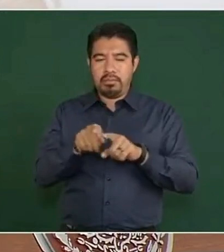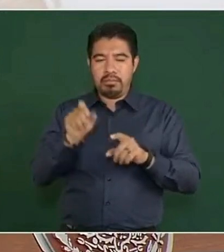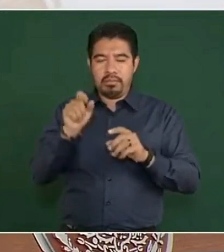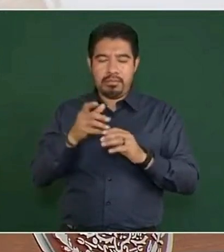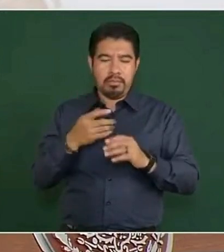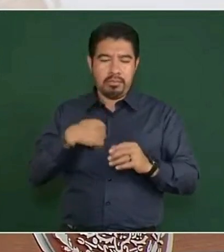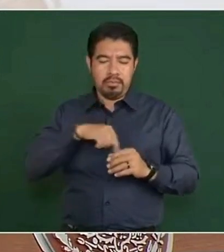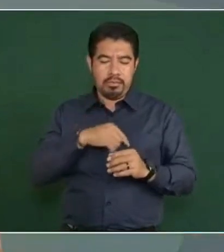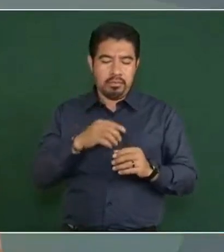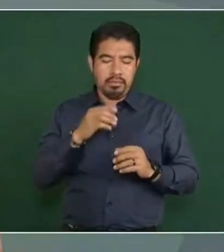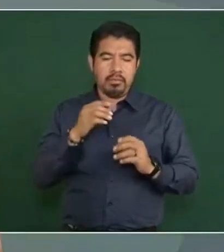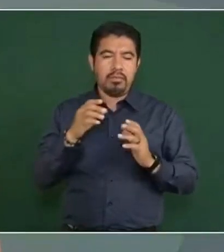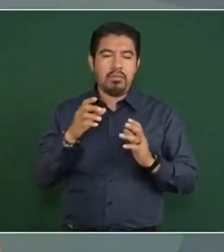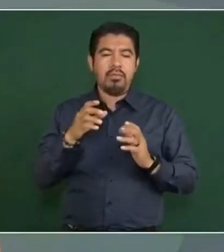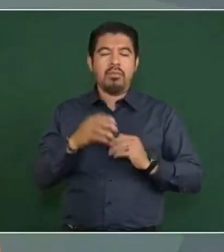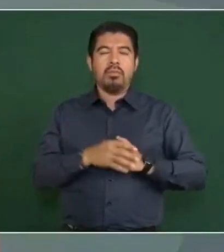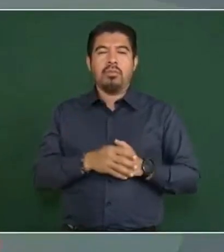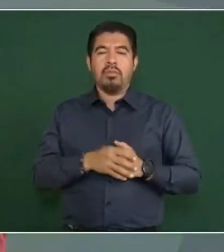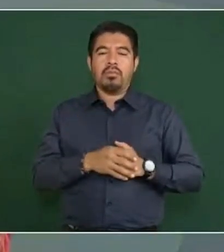pensaba